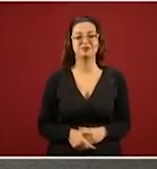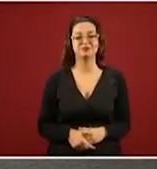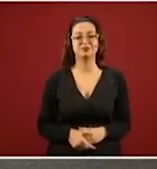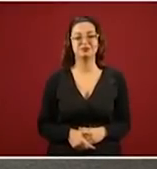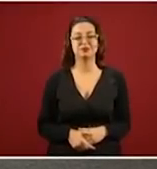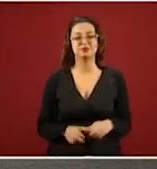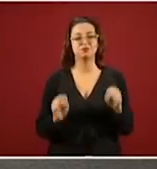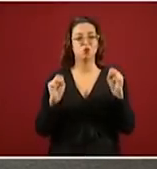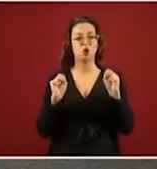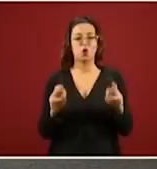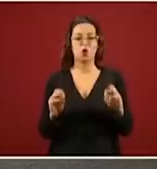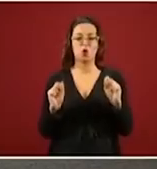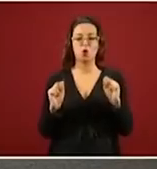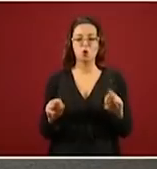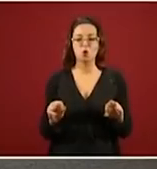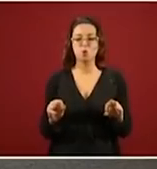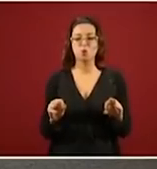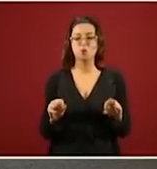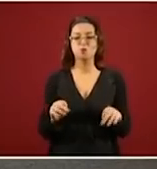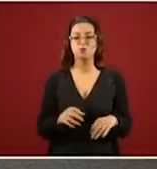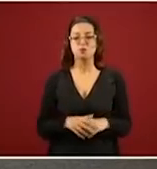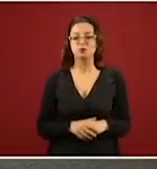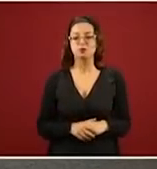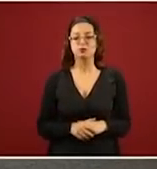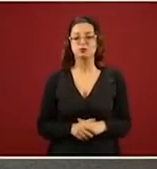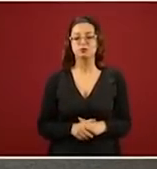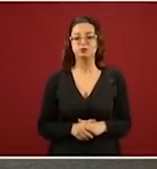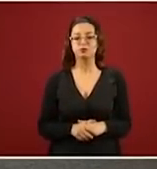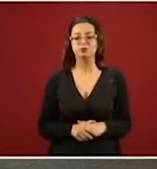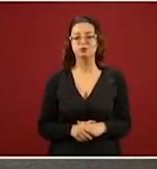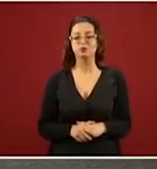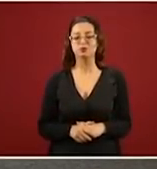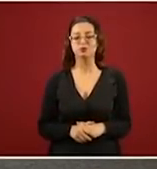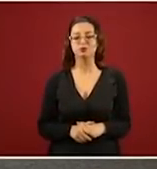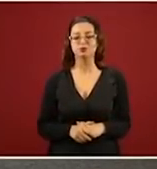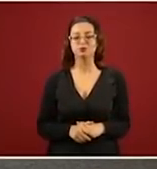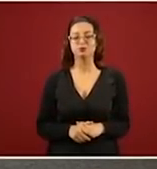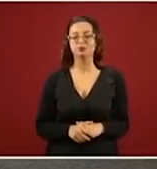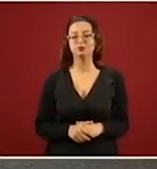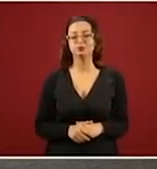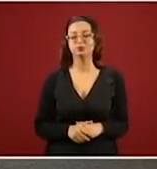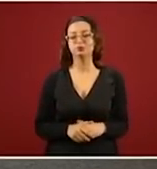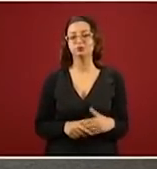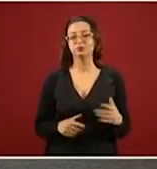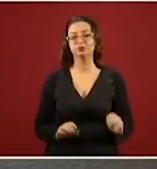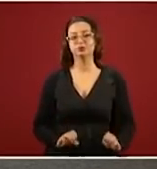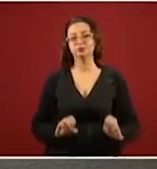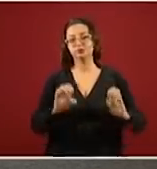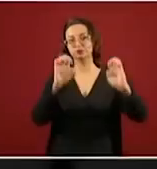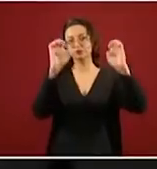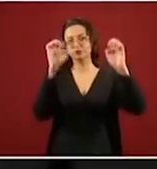oficinas este en centros exclusivos